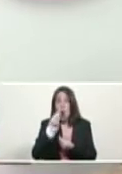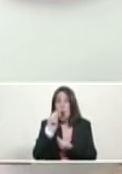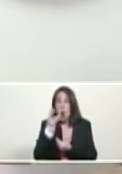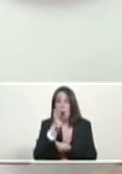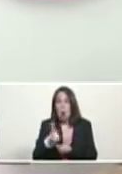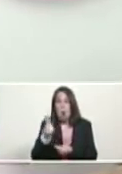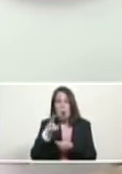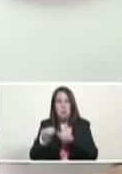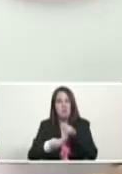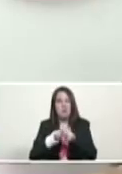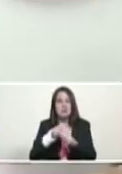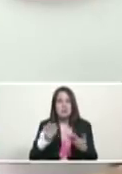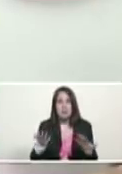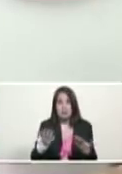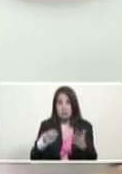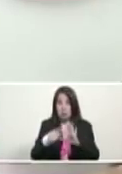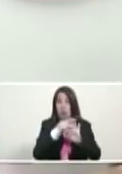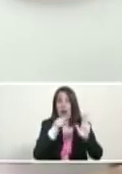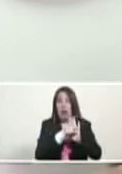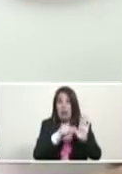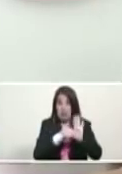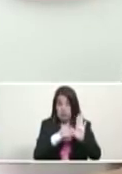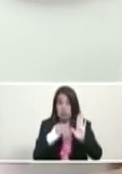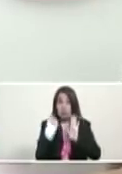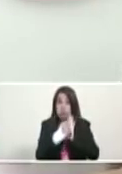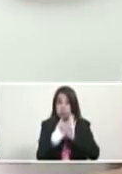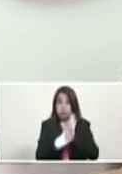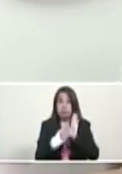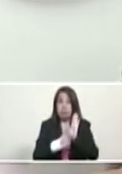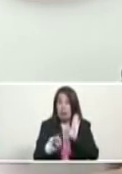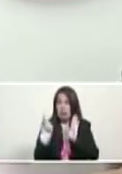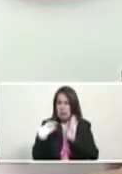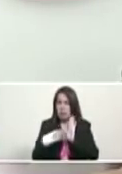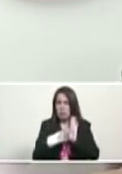el artículo de Forbes, revista Forbes, que mostré ayer.